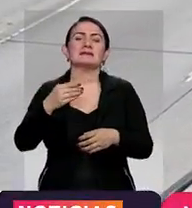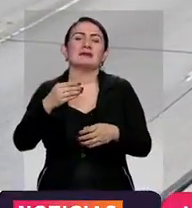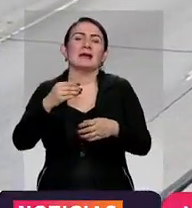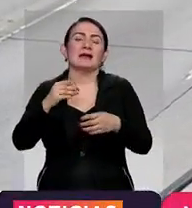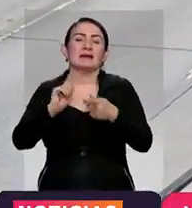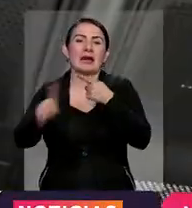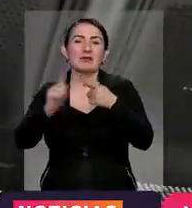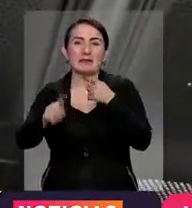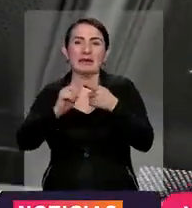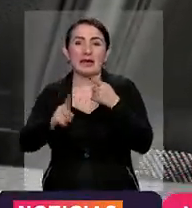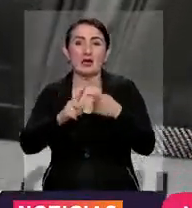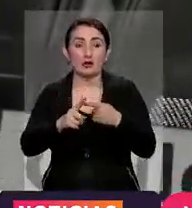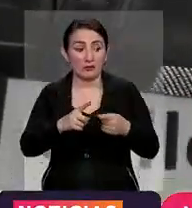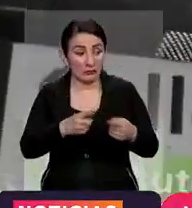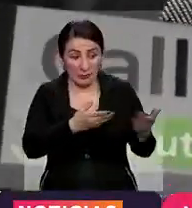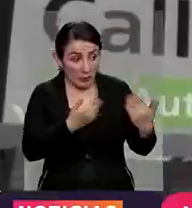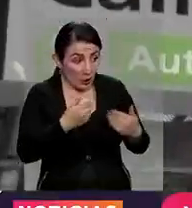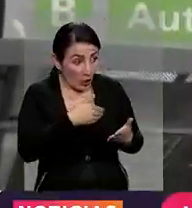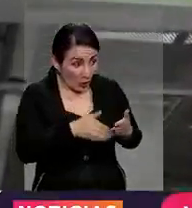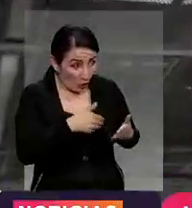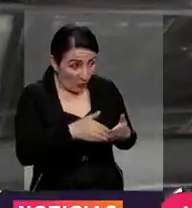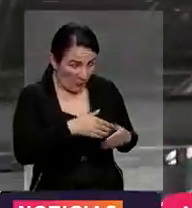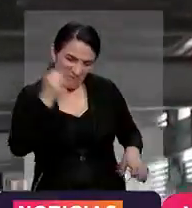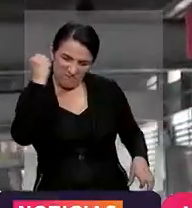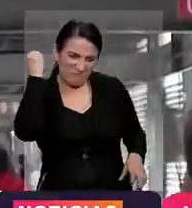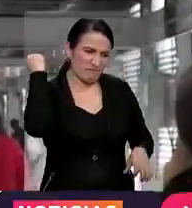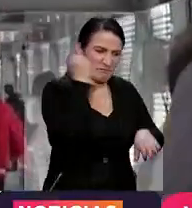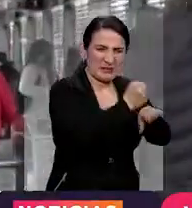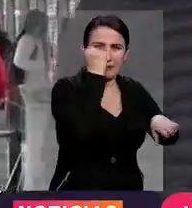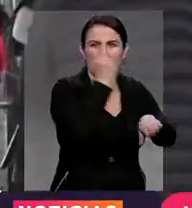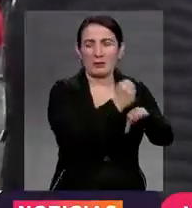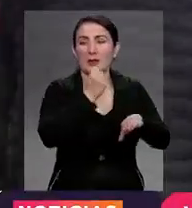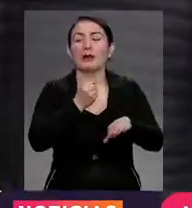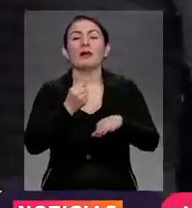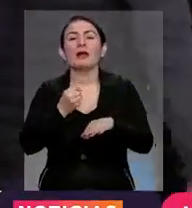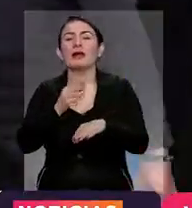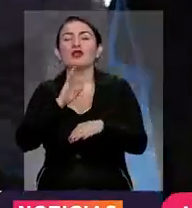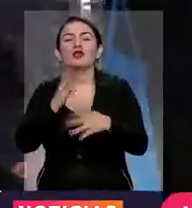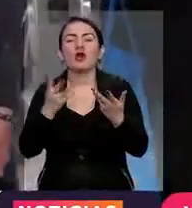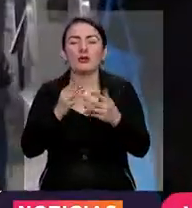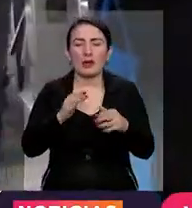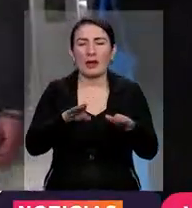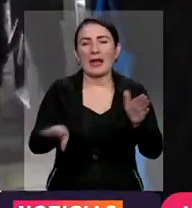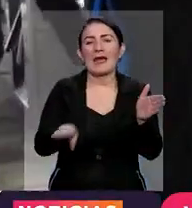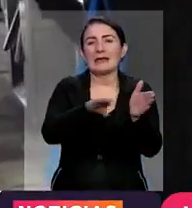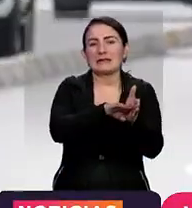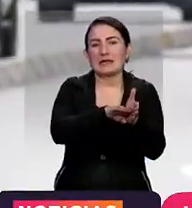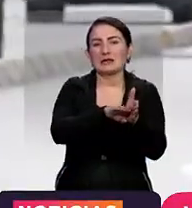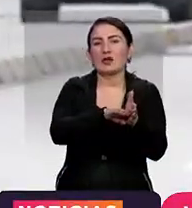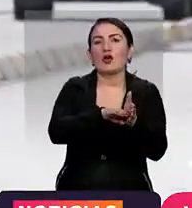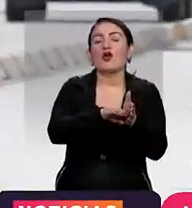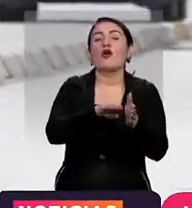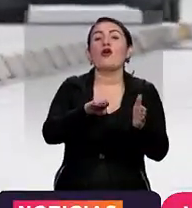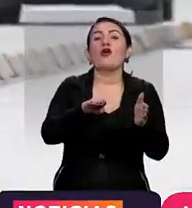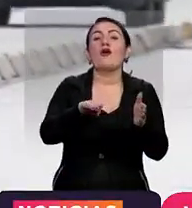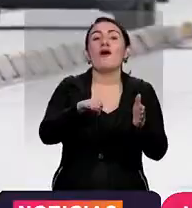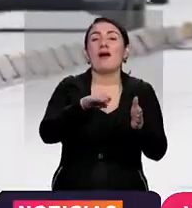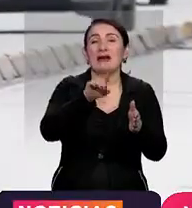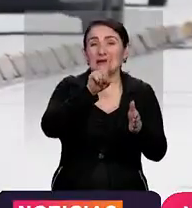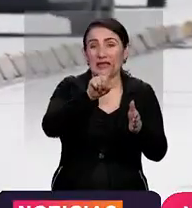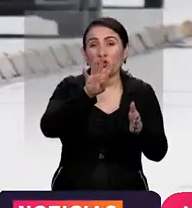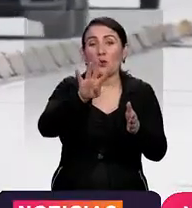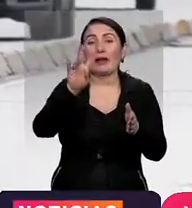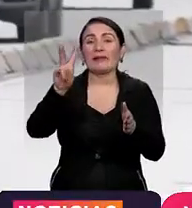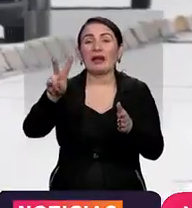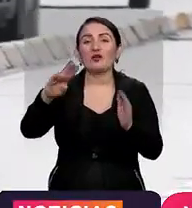al parecer no le compraron los productos que ofrecía. Este episodio ocurrió en la estación de Transmilenio calle 142 con